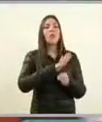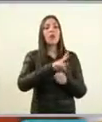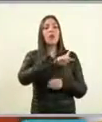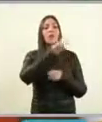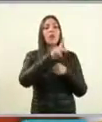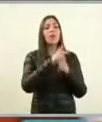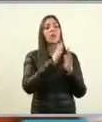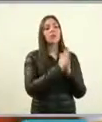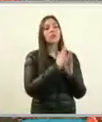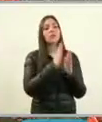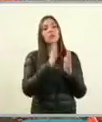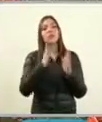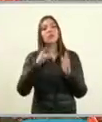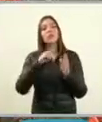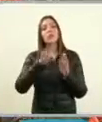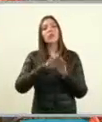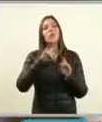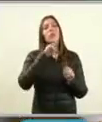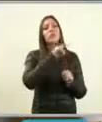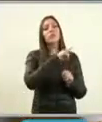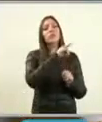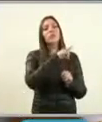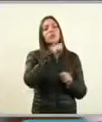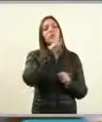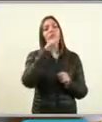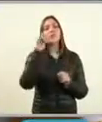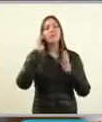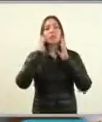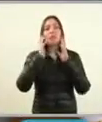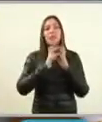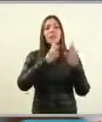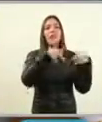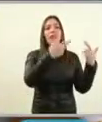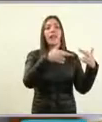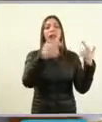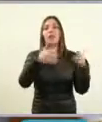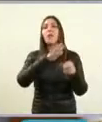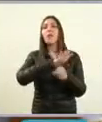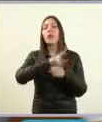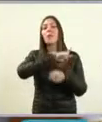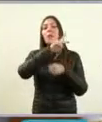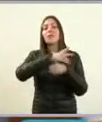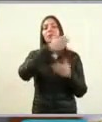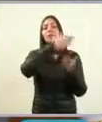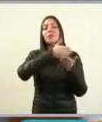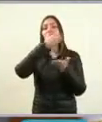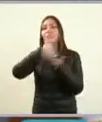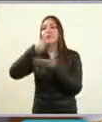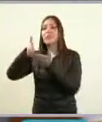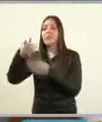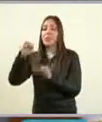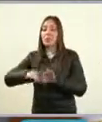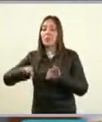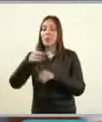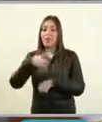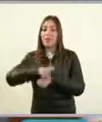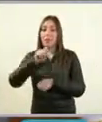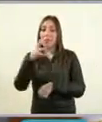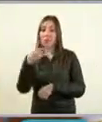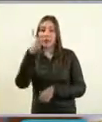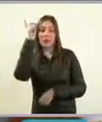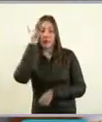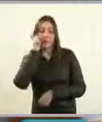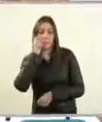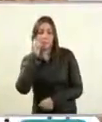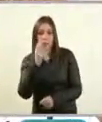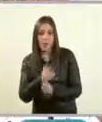llegando la medianoche de cada uno de estos países. Recordemos, Claro. niñas, niños, que es muy importante que el 24 nos vayamos a dormir temprano para